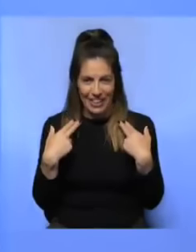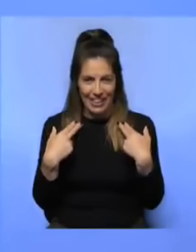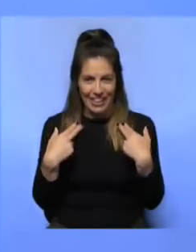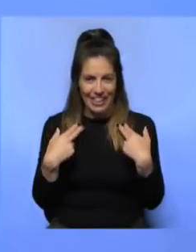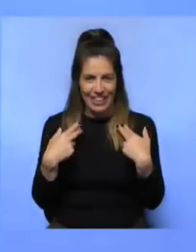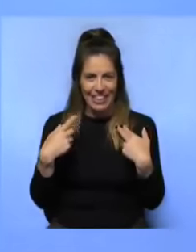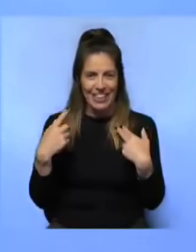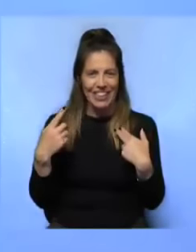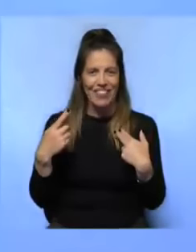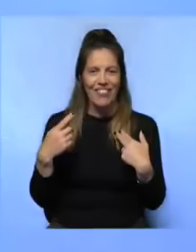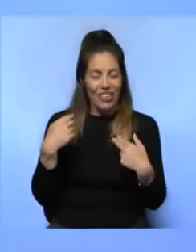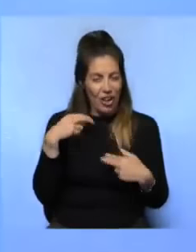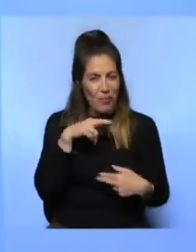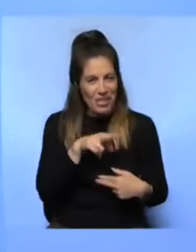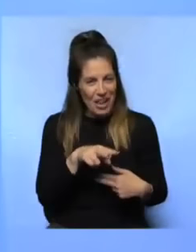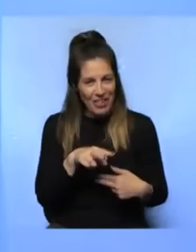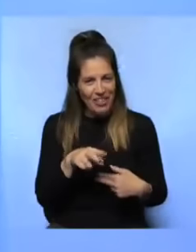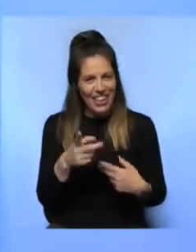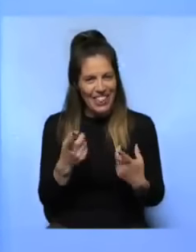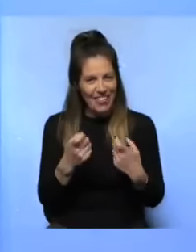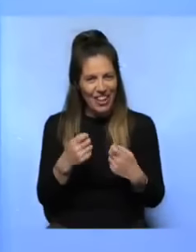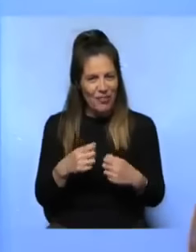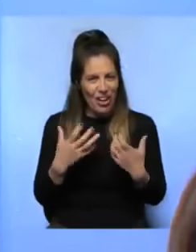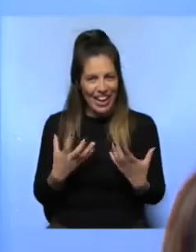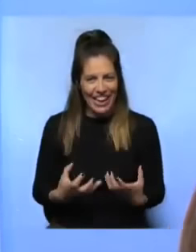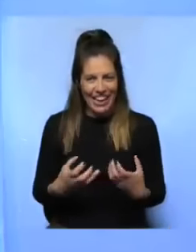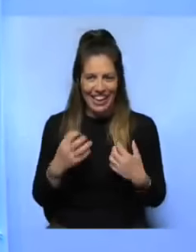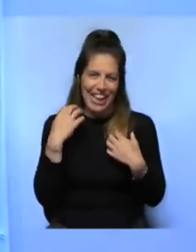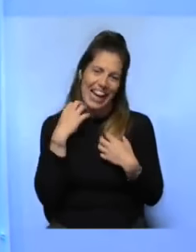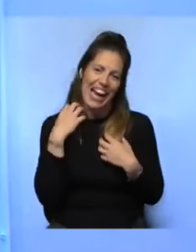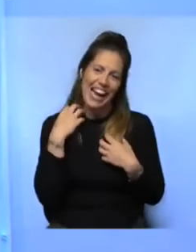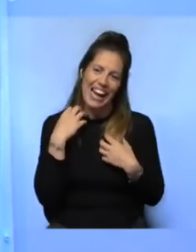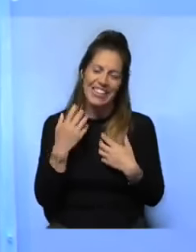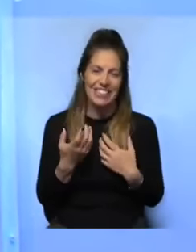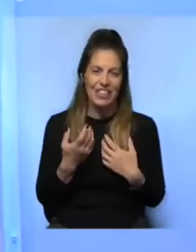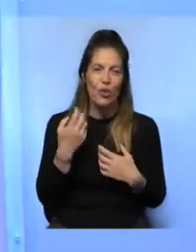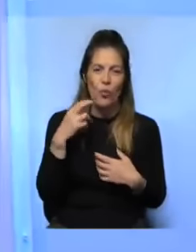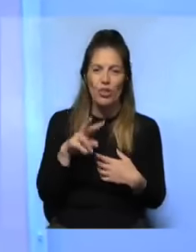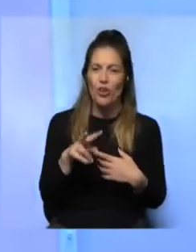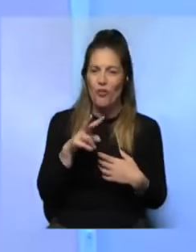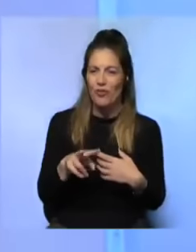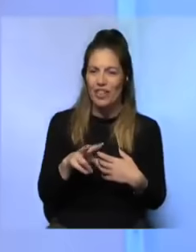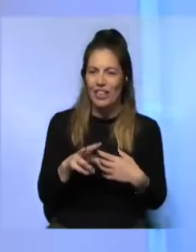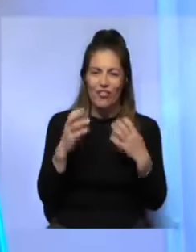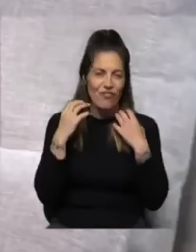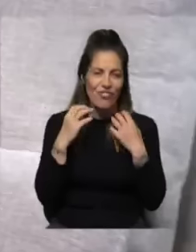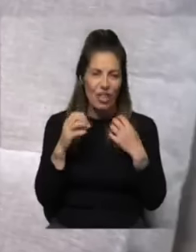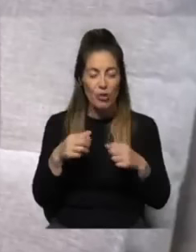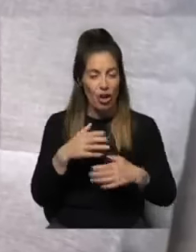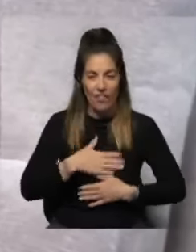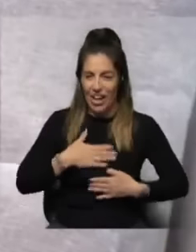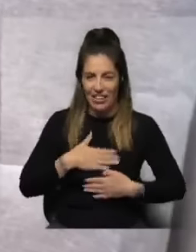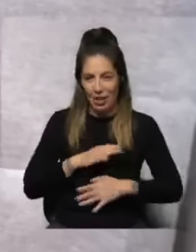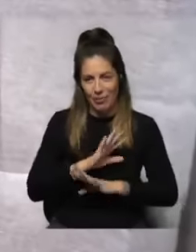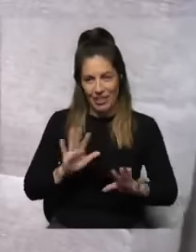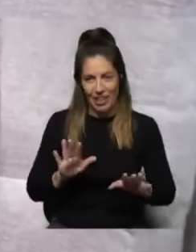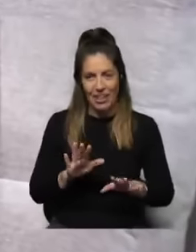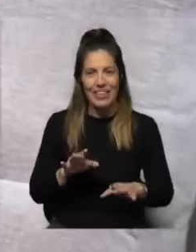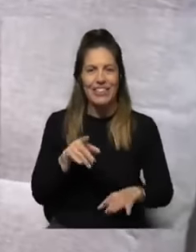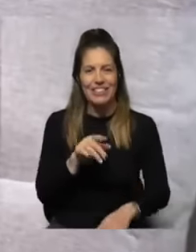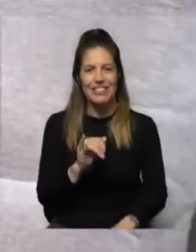de rascarse cuando le estaba cortando los pelitos. Ay, si algo me mata, me tengo que venir a bañar inmediatamente. Lo que pasa es que ya con lo de las pulgas y